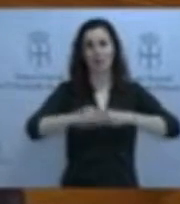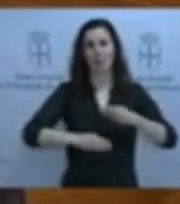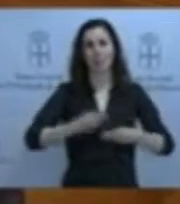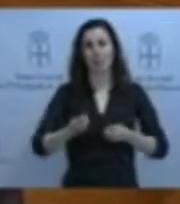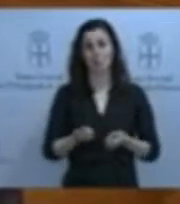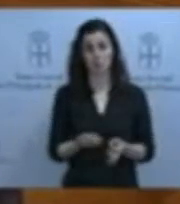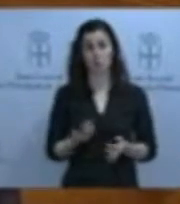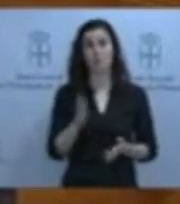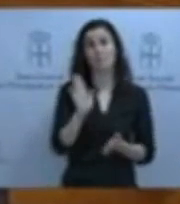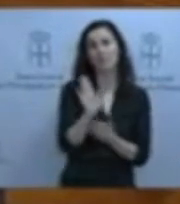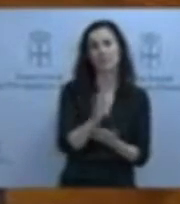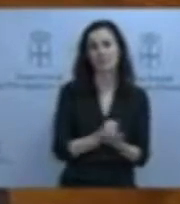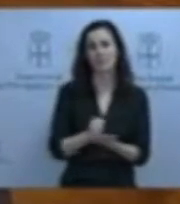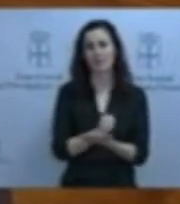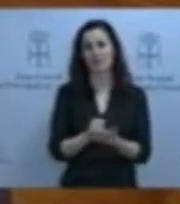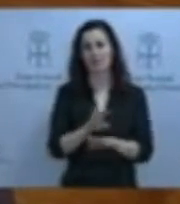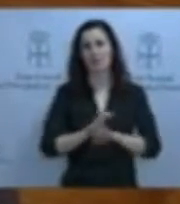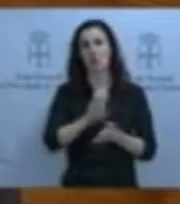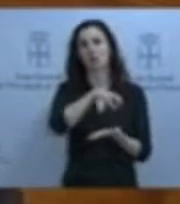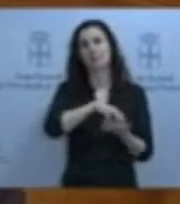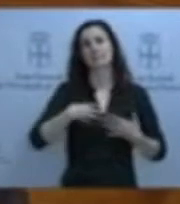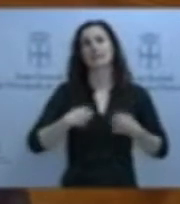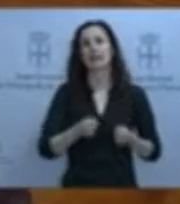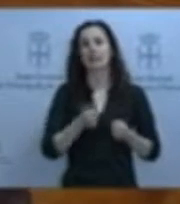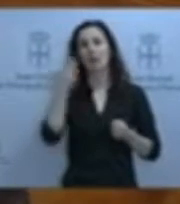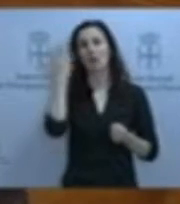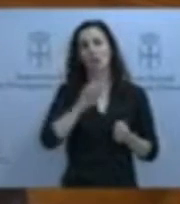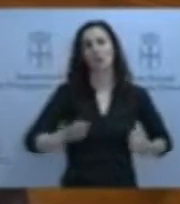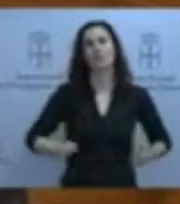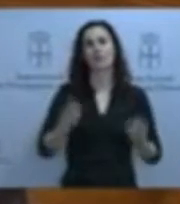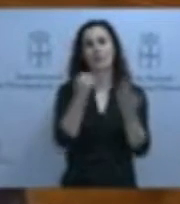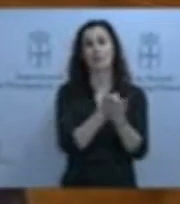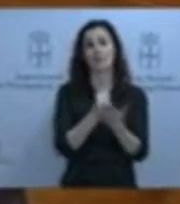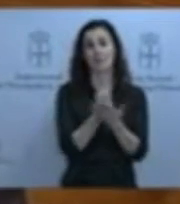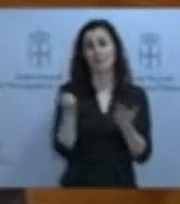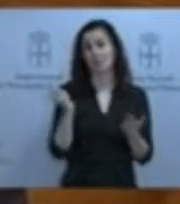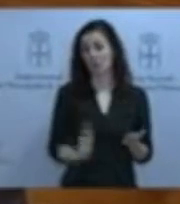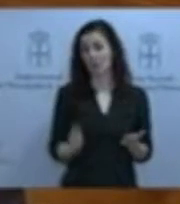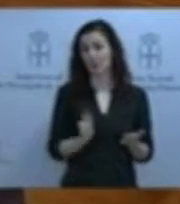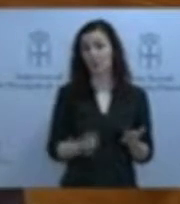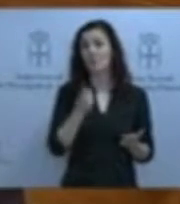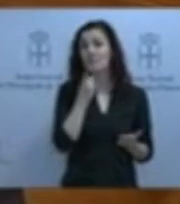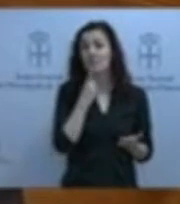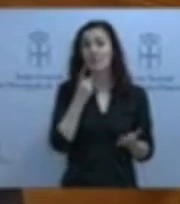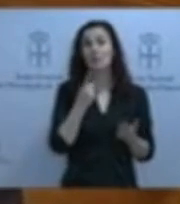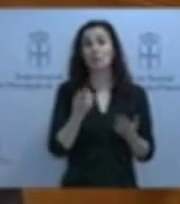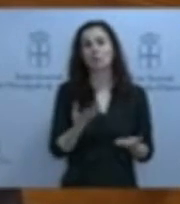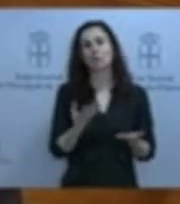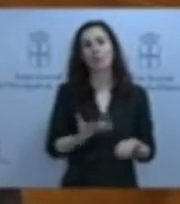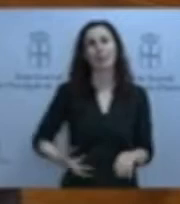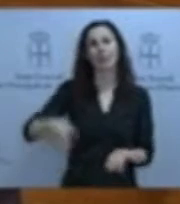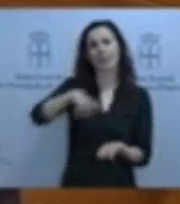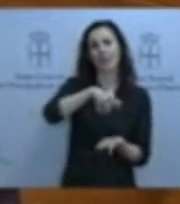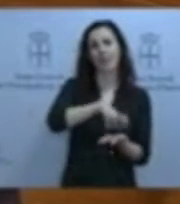de la Consejería de Sanidad y el Colegio Oficial de Farmacéuticos no aparece mención a los centros sociosanitarios ni a